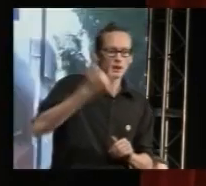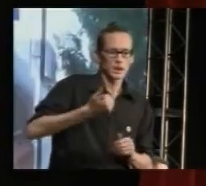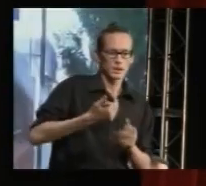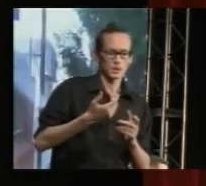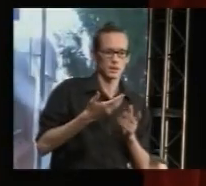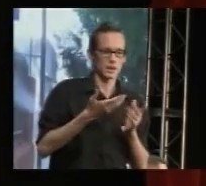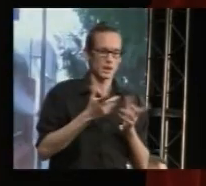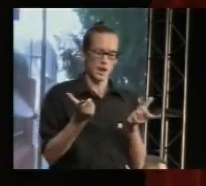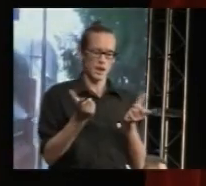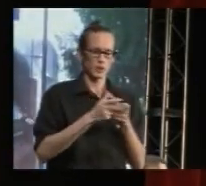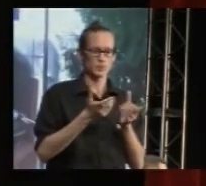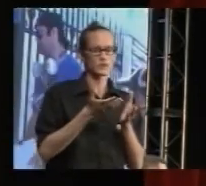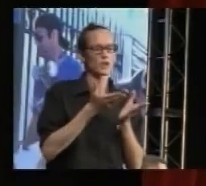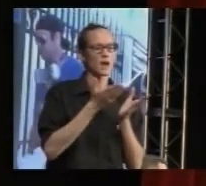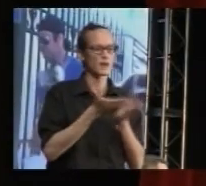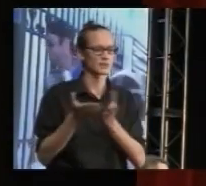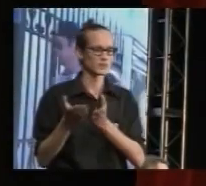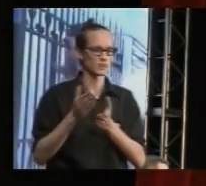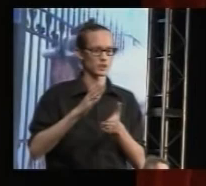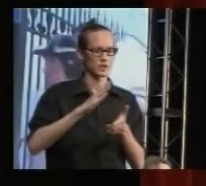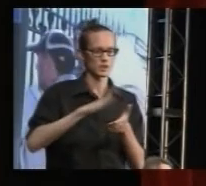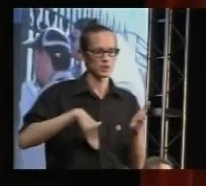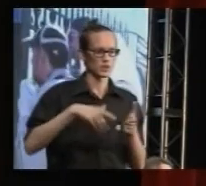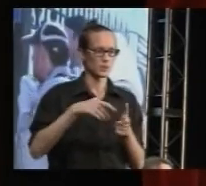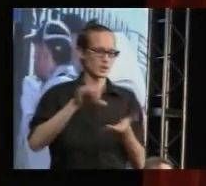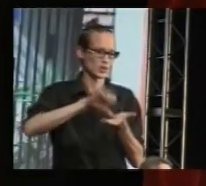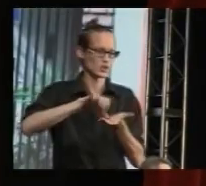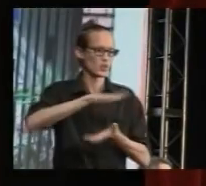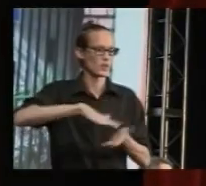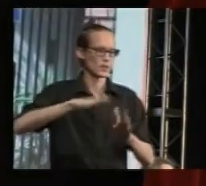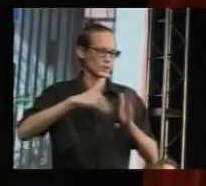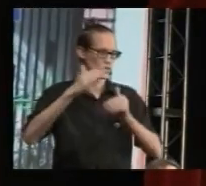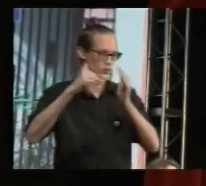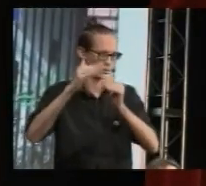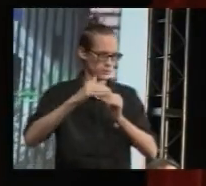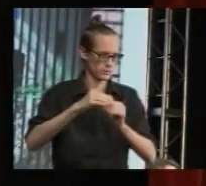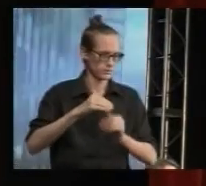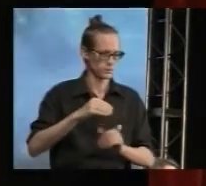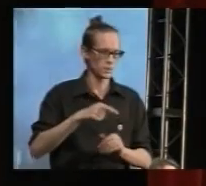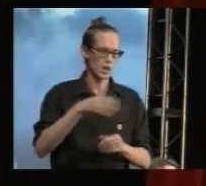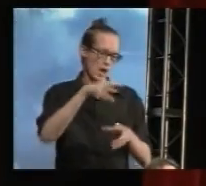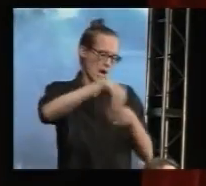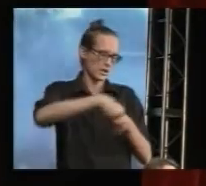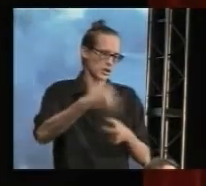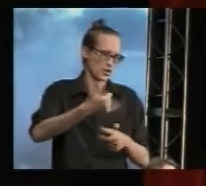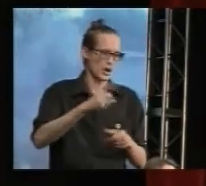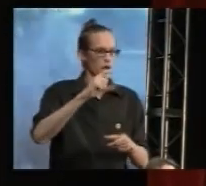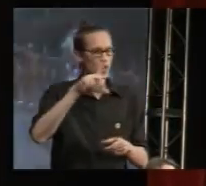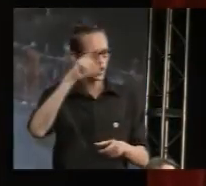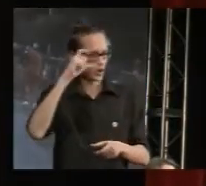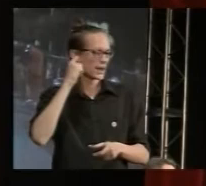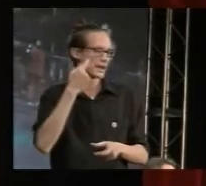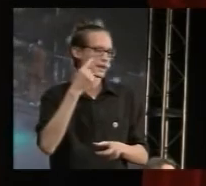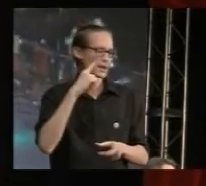Código Urbano y Código de Edificación, representada por allí por los colegios profesionales, la Cámara de la